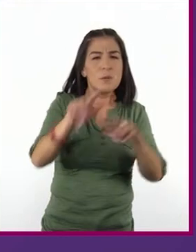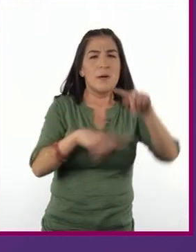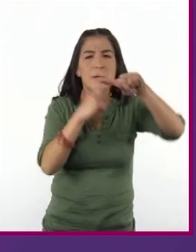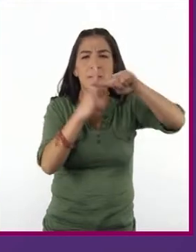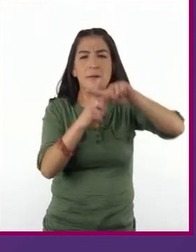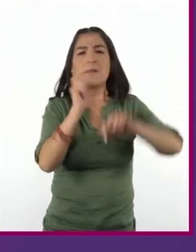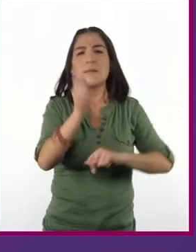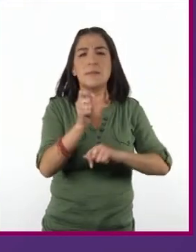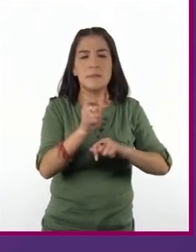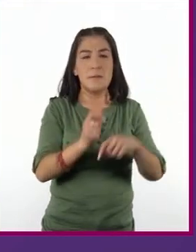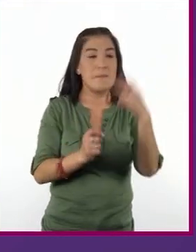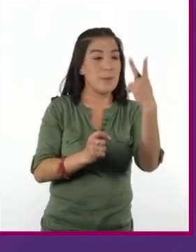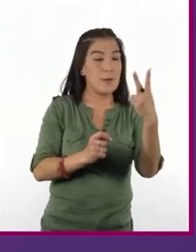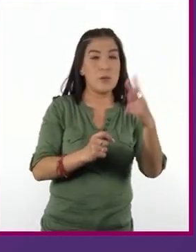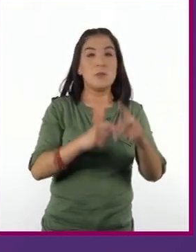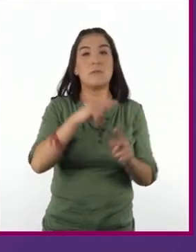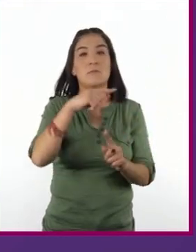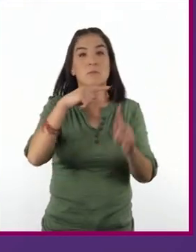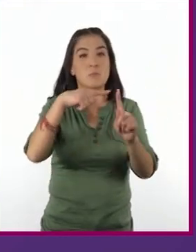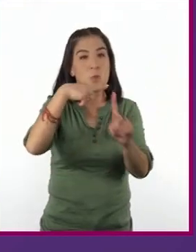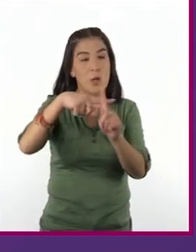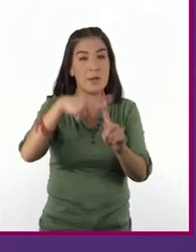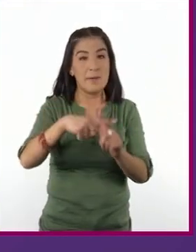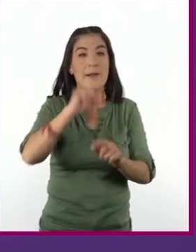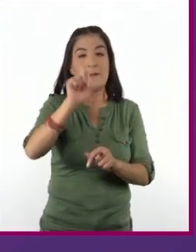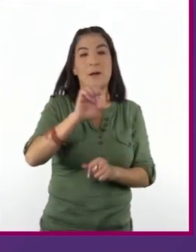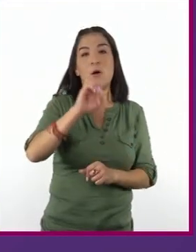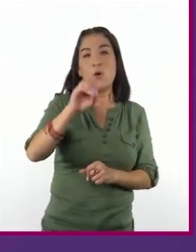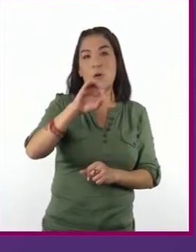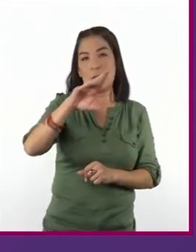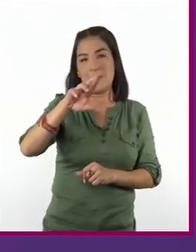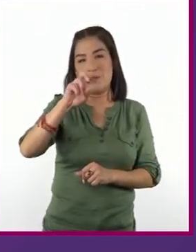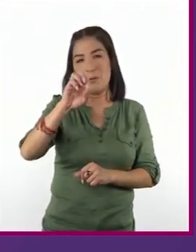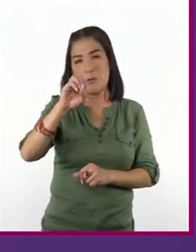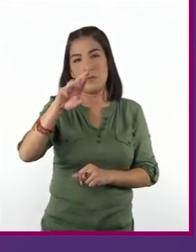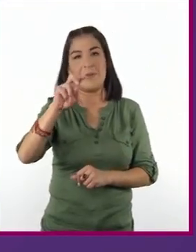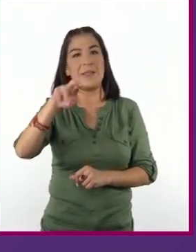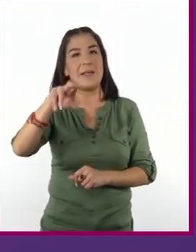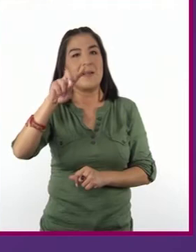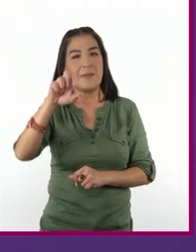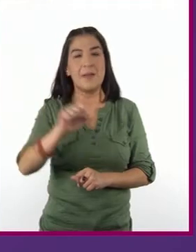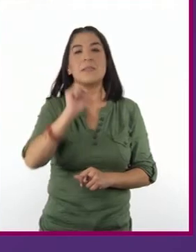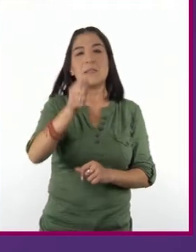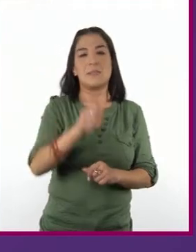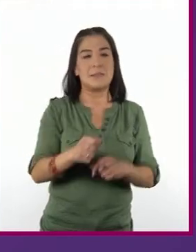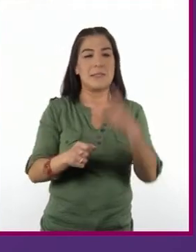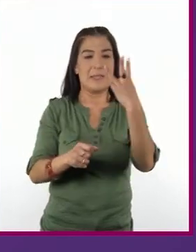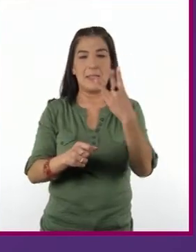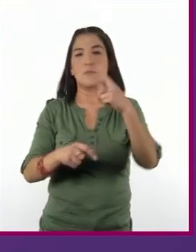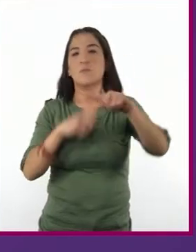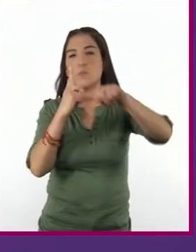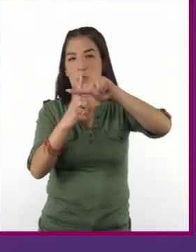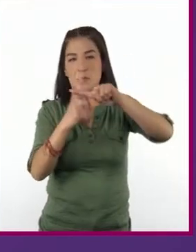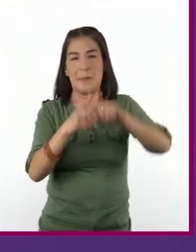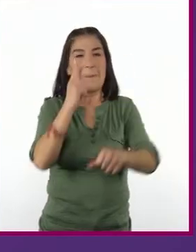abscisas el 2 positivo y en el eje de las ordenadas el 3 positivo. Localizamos el primer